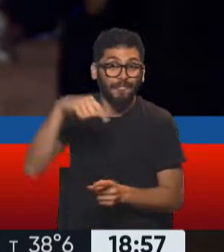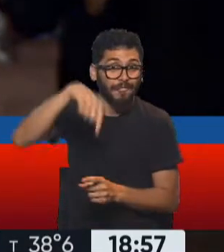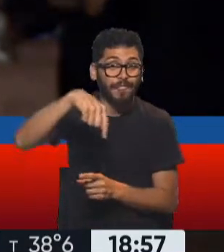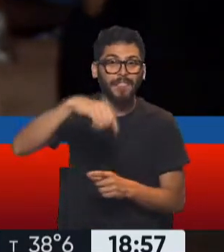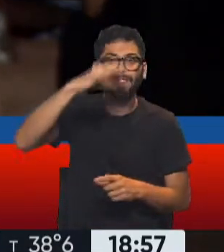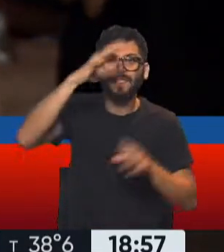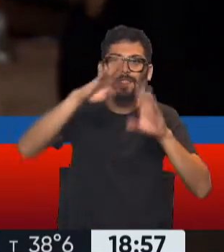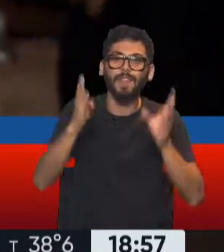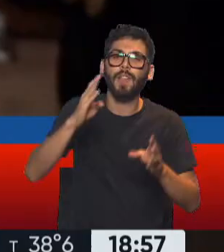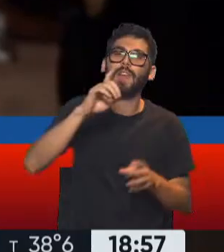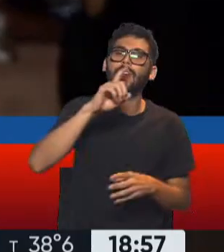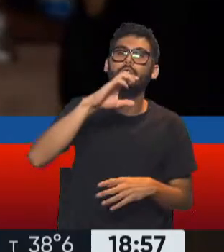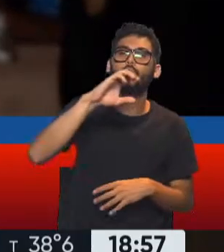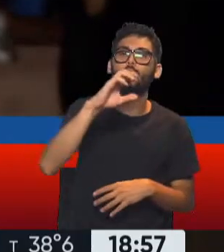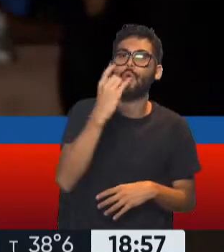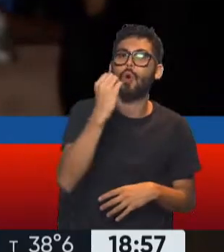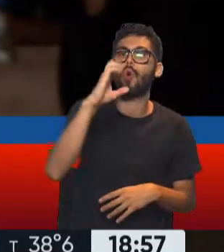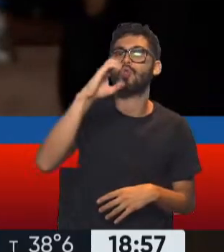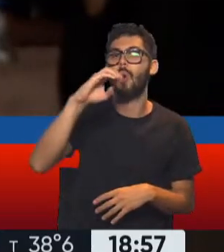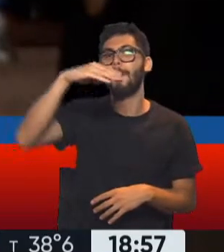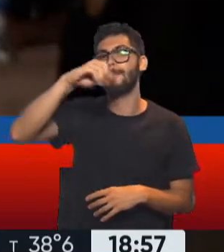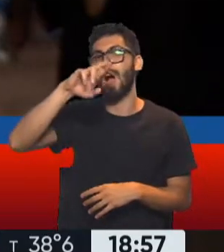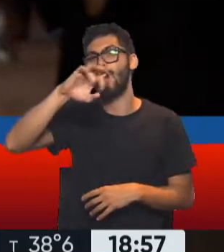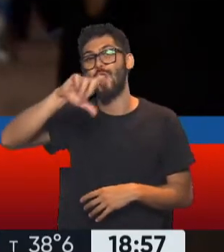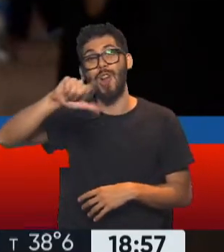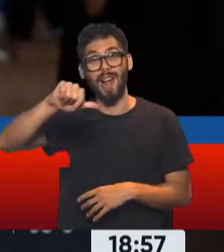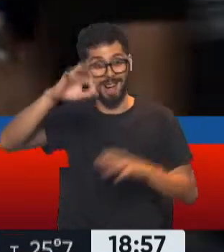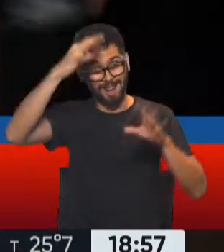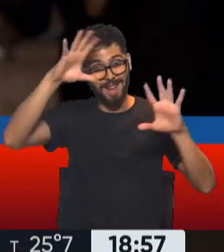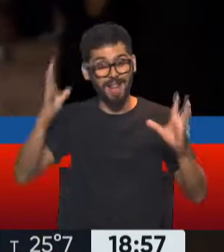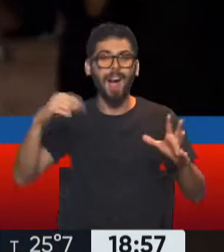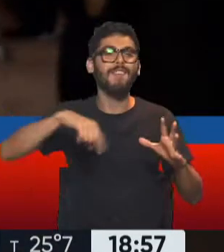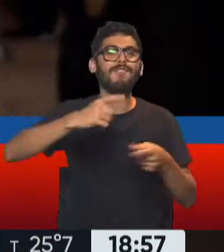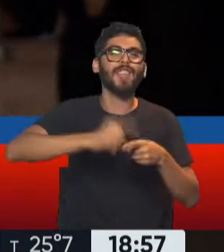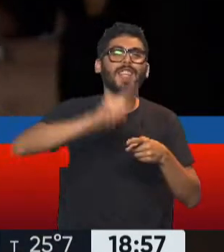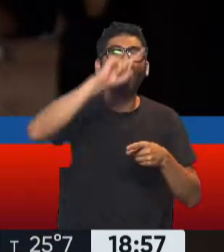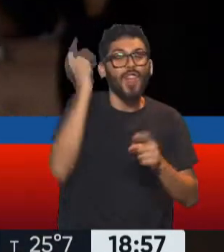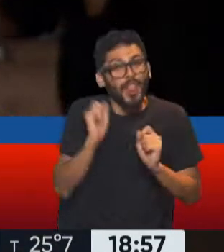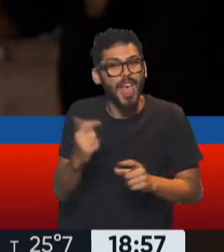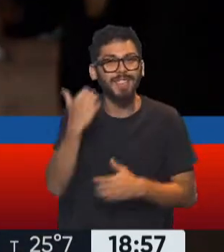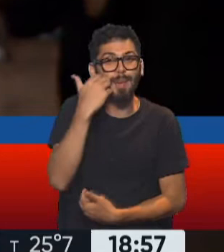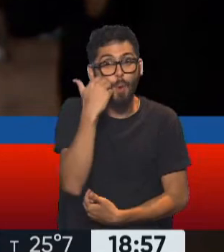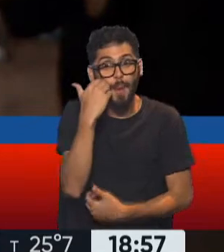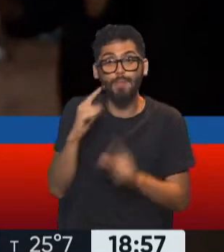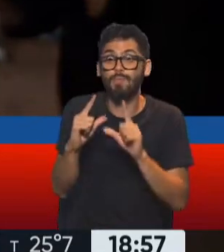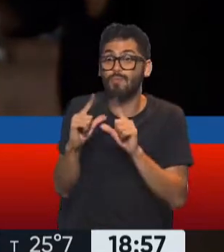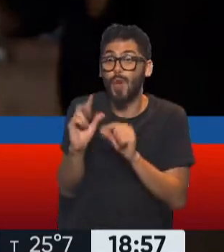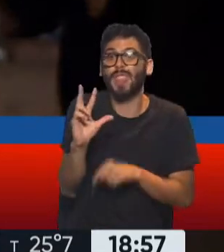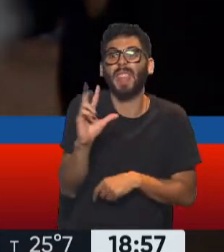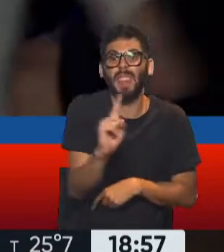Mario del Tránsito Cocomarola. Es la fiesta nacional del chamamé, la 31ª fiesta nacional,